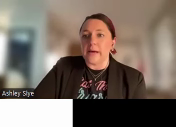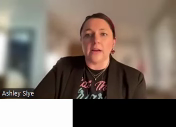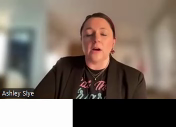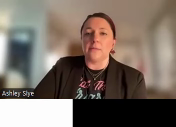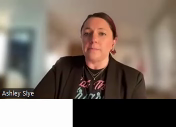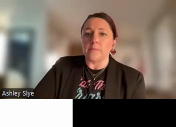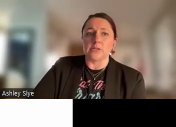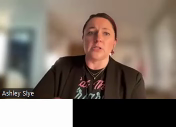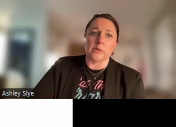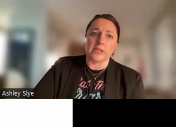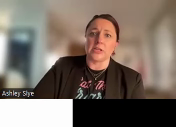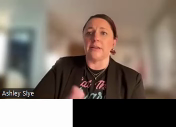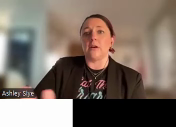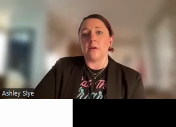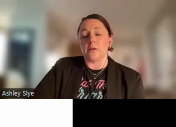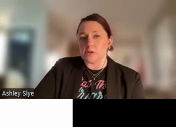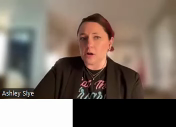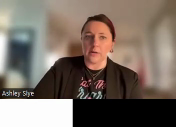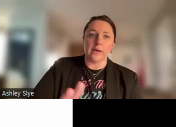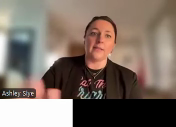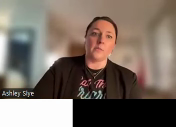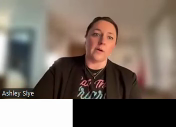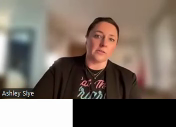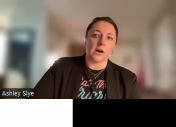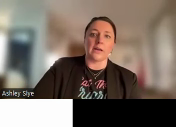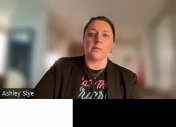sexual, incluidos el VIH? Y todas estas pueden ser